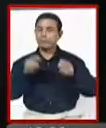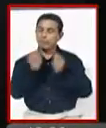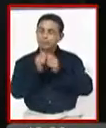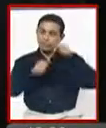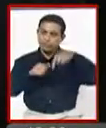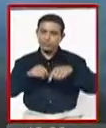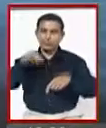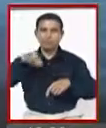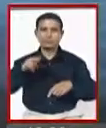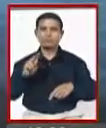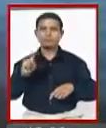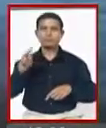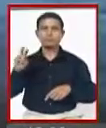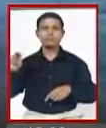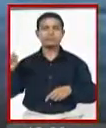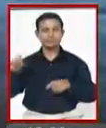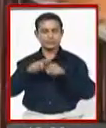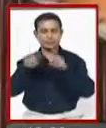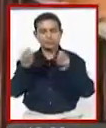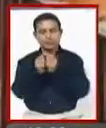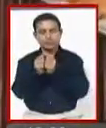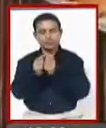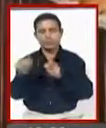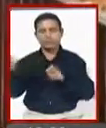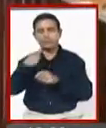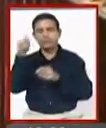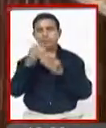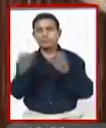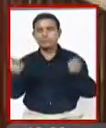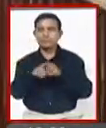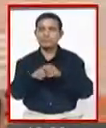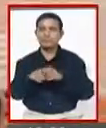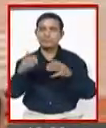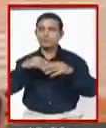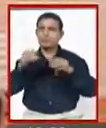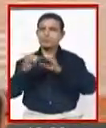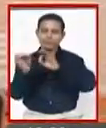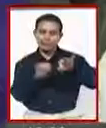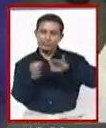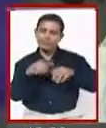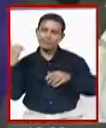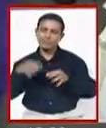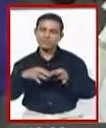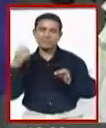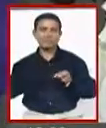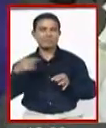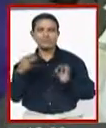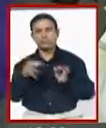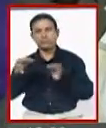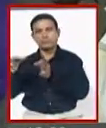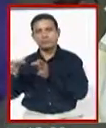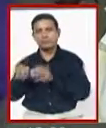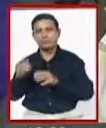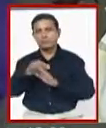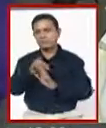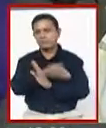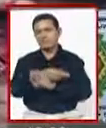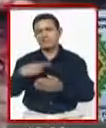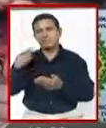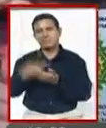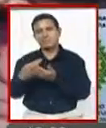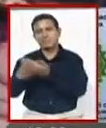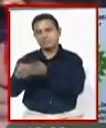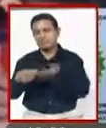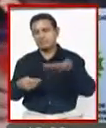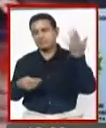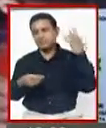el tema del Mutún, con el tema de Puerto Bush, ha sido postergada. Esto, al margen de regalías, ingresos, de